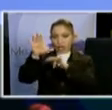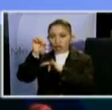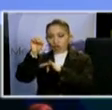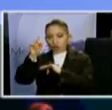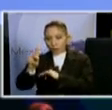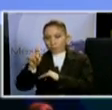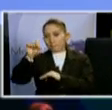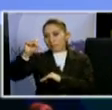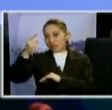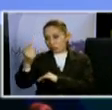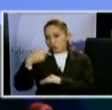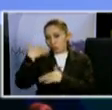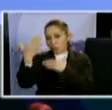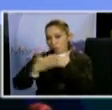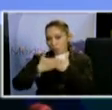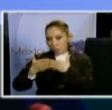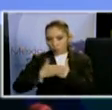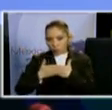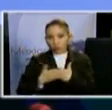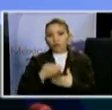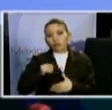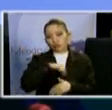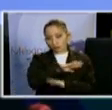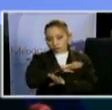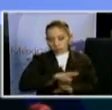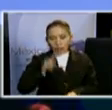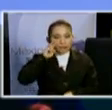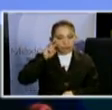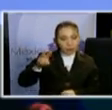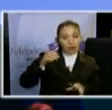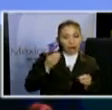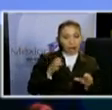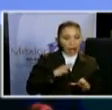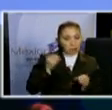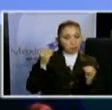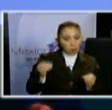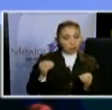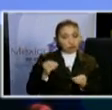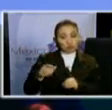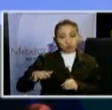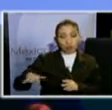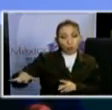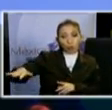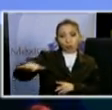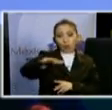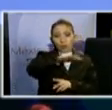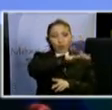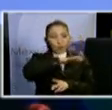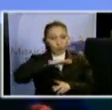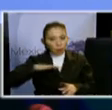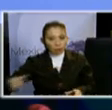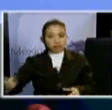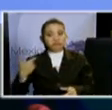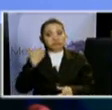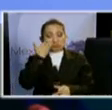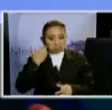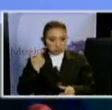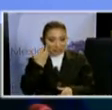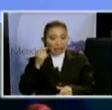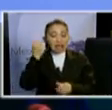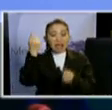que va a ocurrir. Nosotros ya hemos visto que hay mucha energía alrededor. Hay una determinación por parte